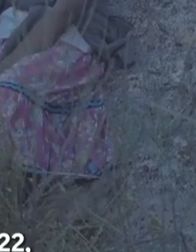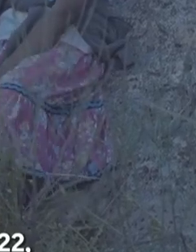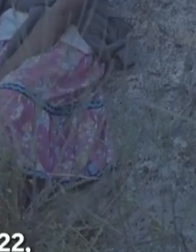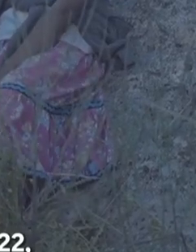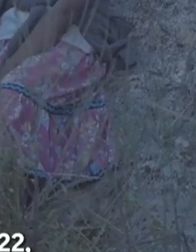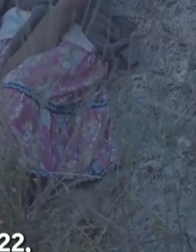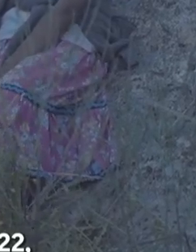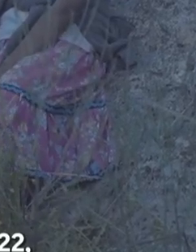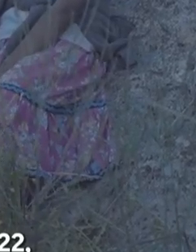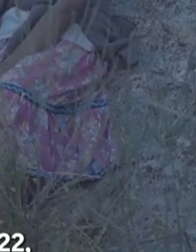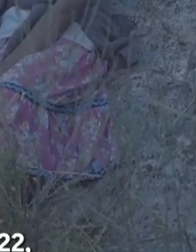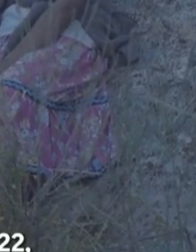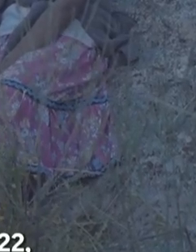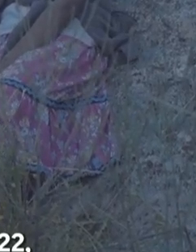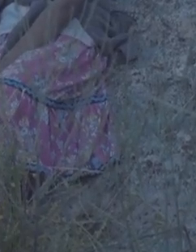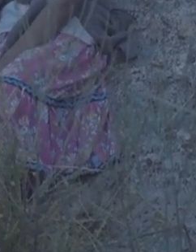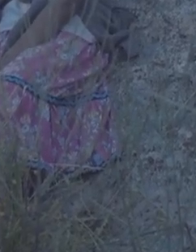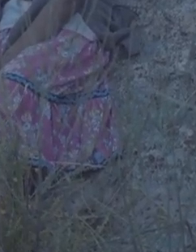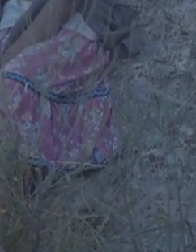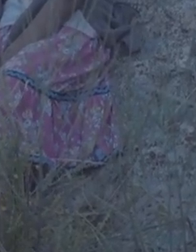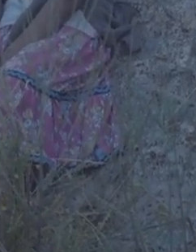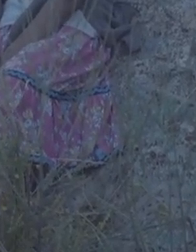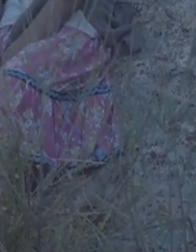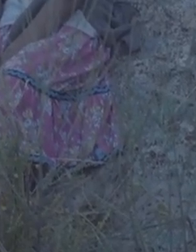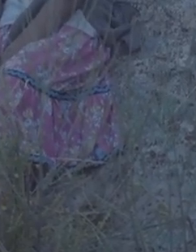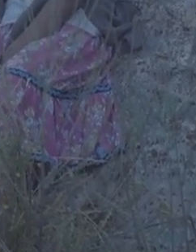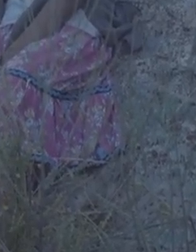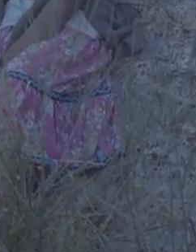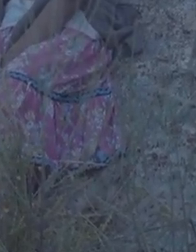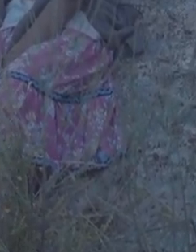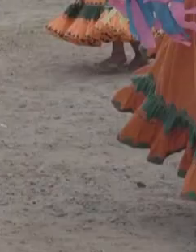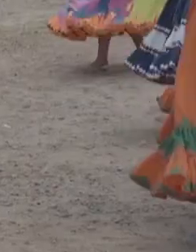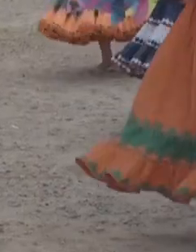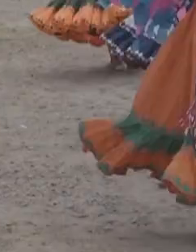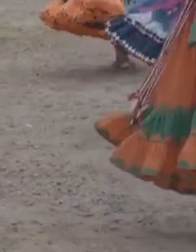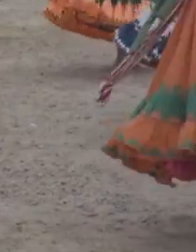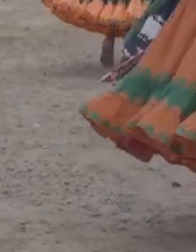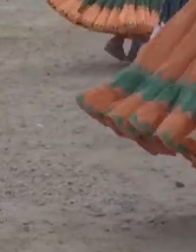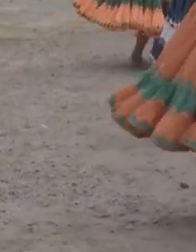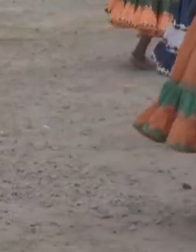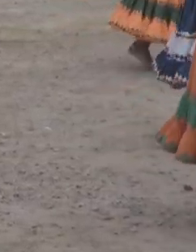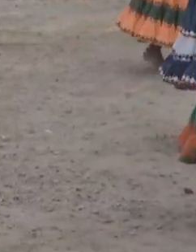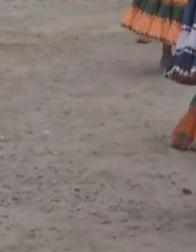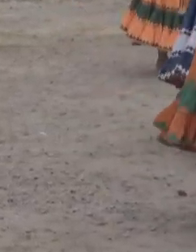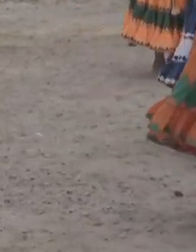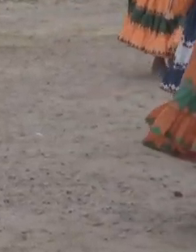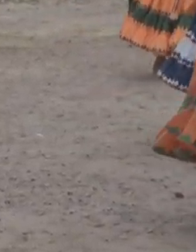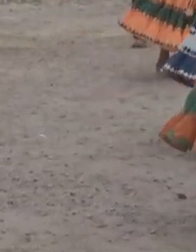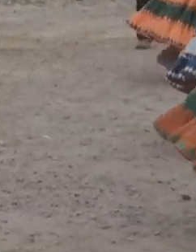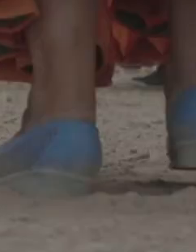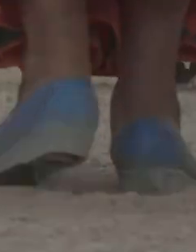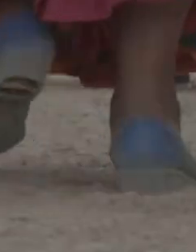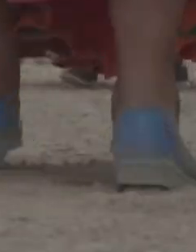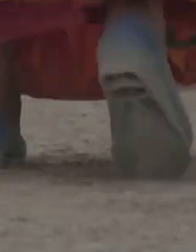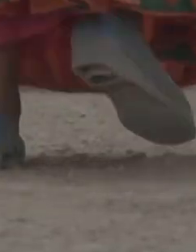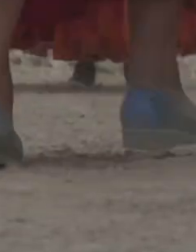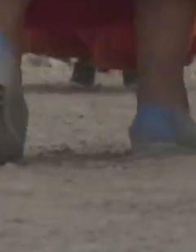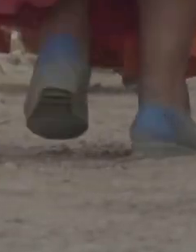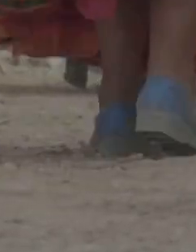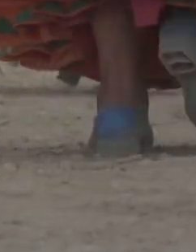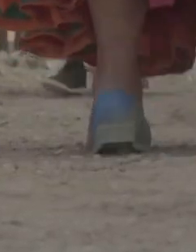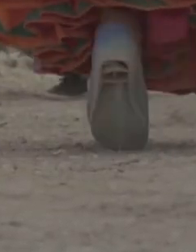nacional sobre discriminación 2022 el 28.9% de las mujeres que refirieron a haber sufrido discriminación